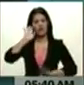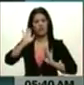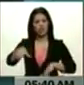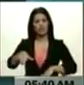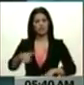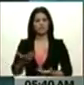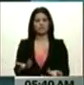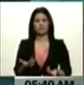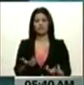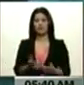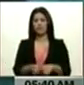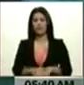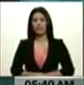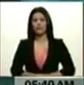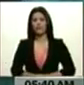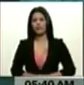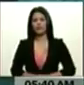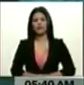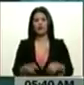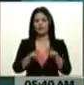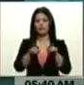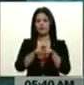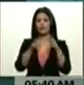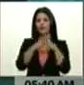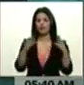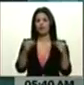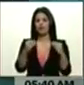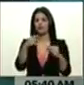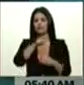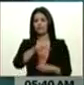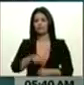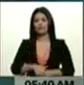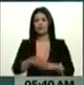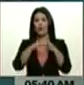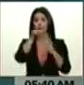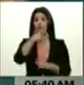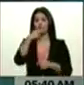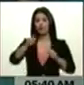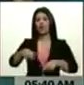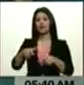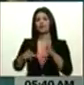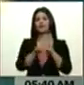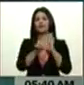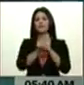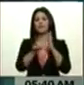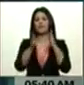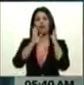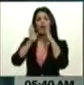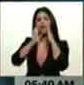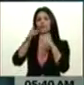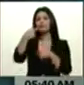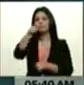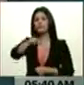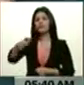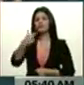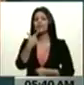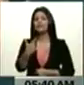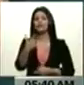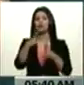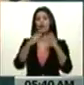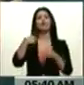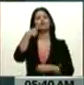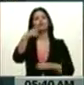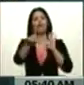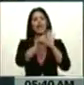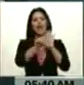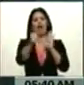ley confesión. Porque esa ley, el proyecto de ley, si usted lo lee, los tipos están aceptando todo lo que hicieron. No, mira, nosotros queremos darle